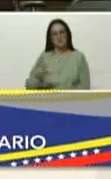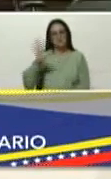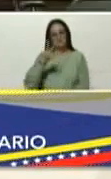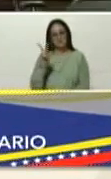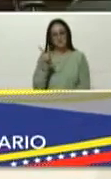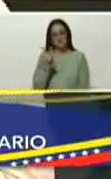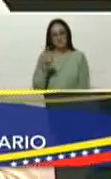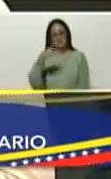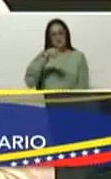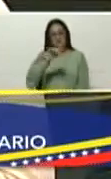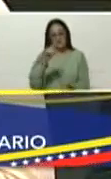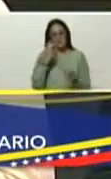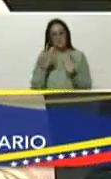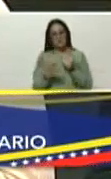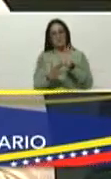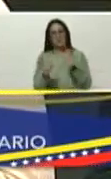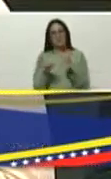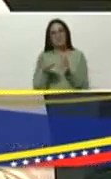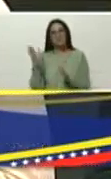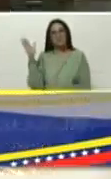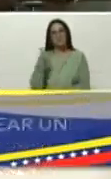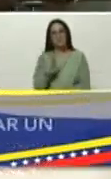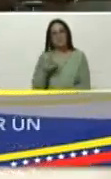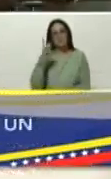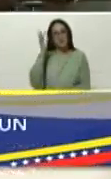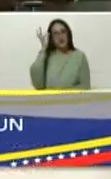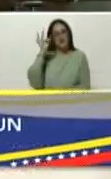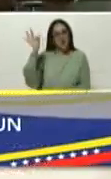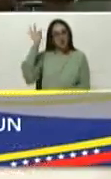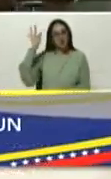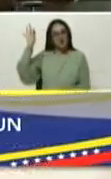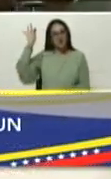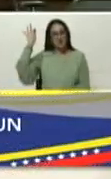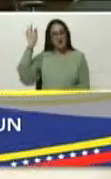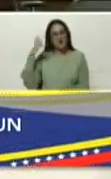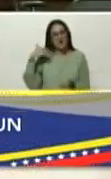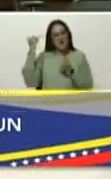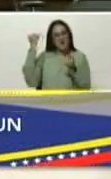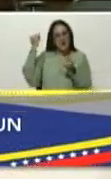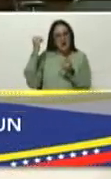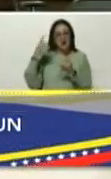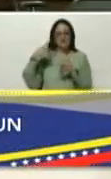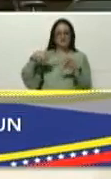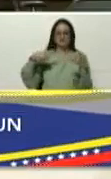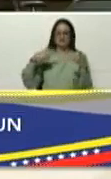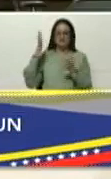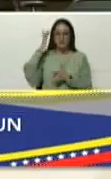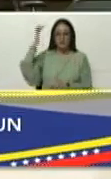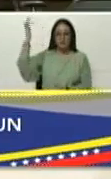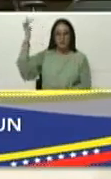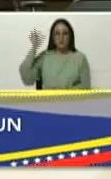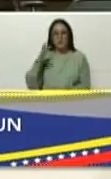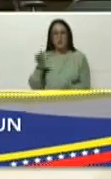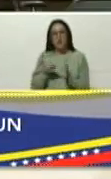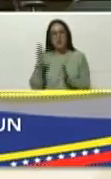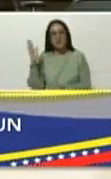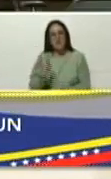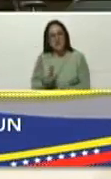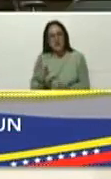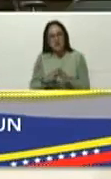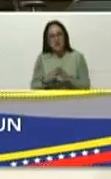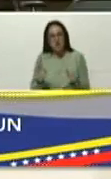ustedes vean de dónde viene nuestra filosofía, nuestro proyecto, nuestras ideas, nuestra utopía. De dónde viene todo,